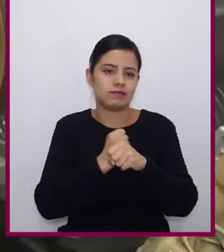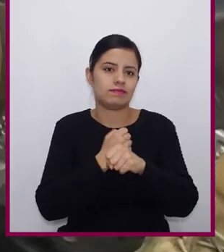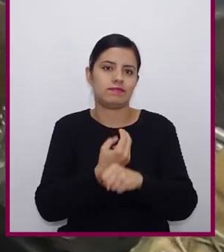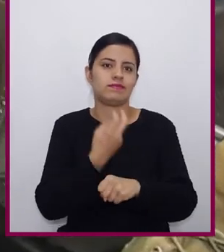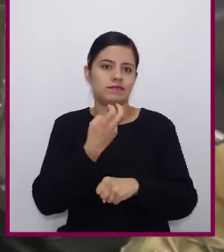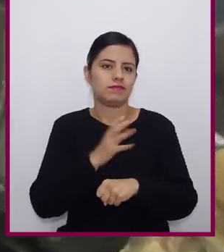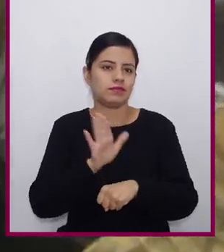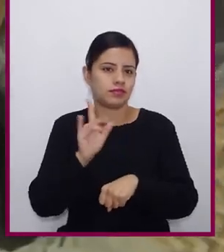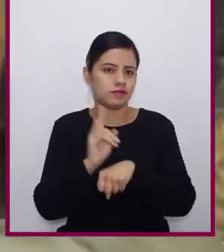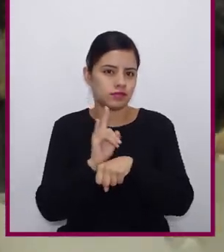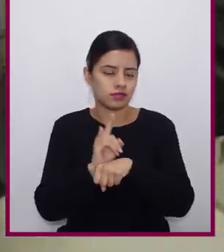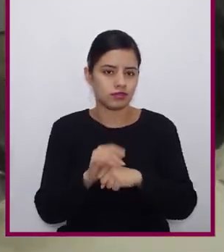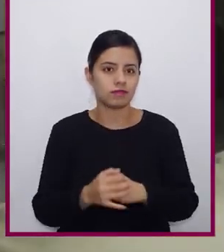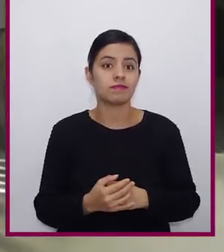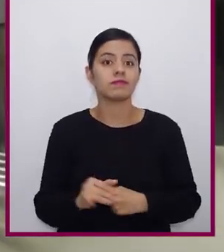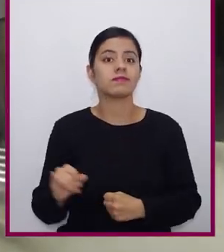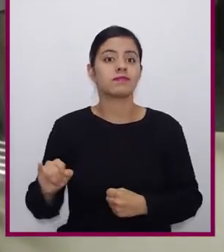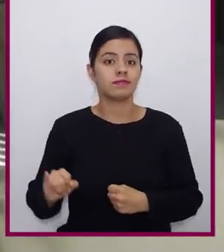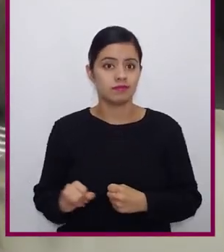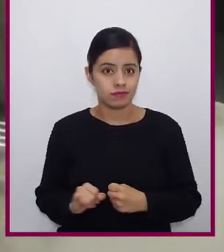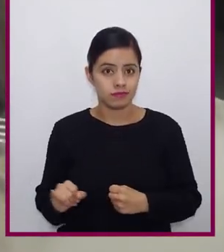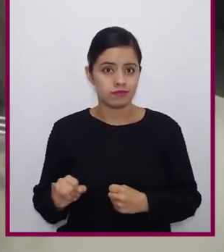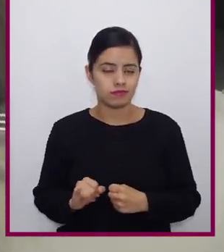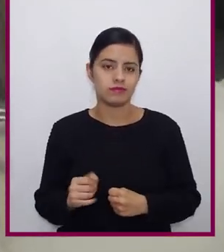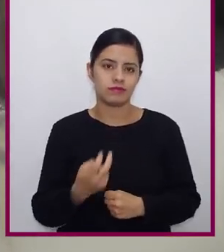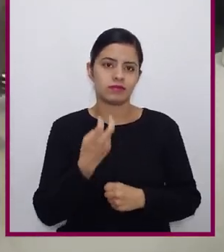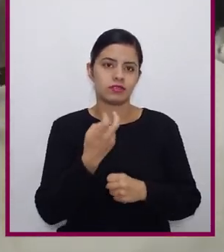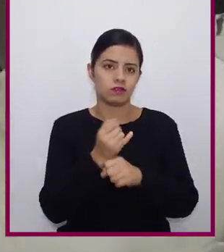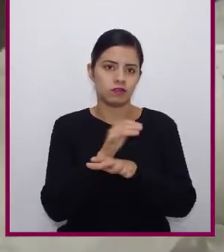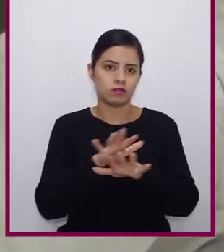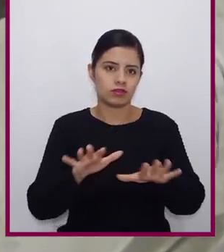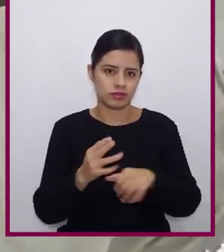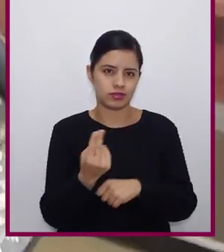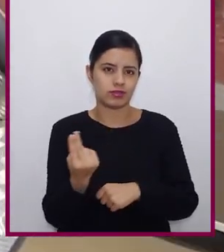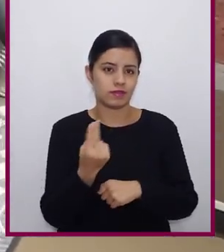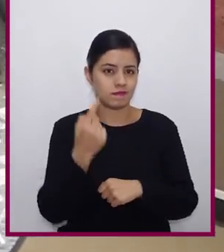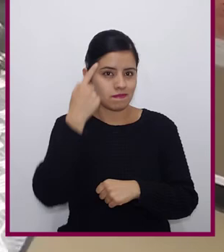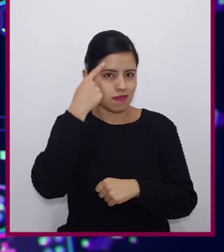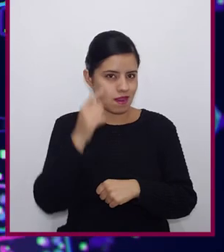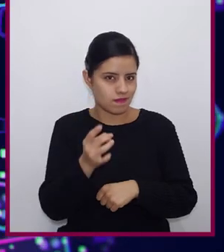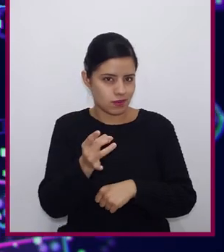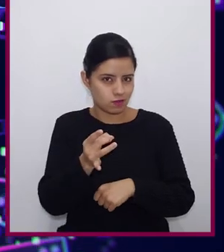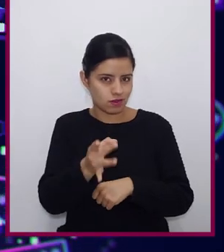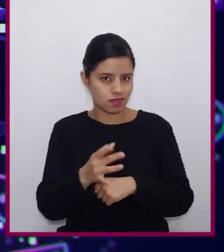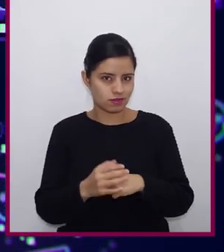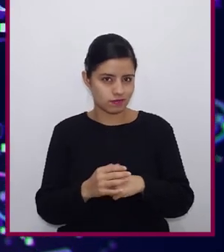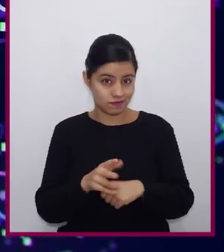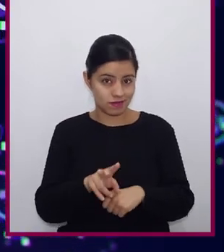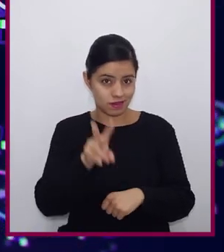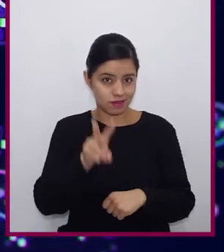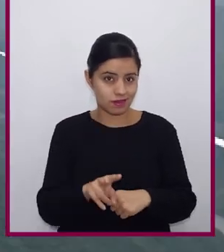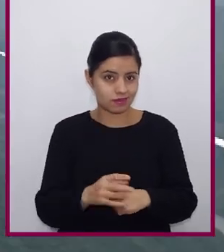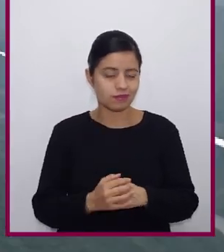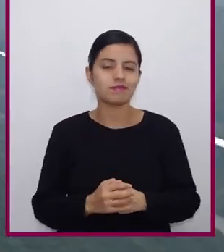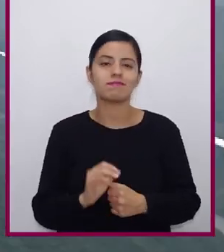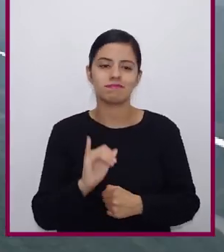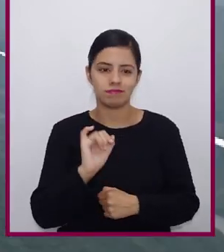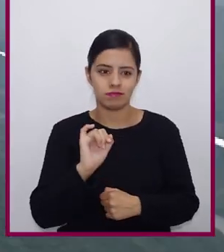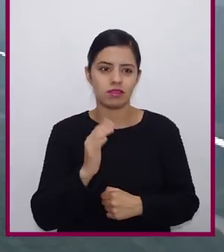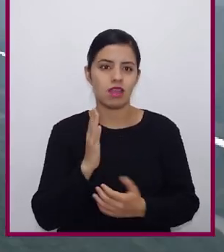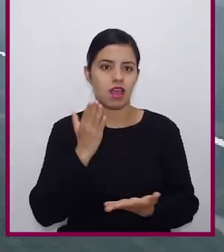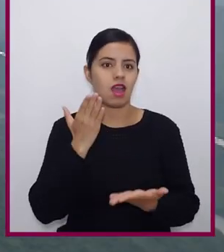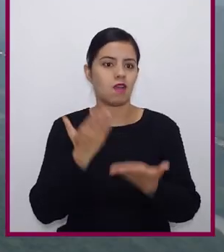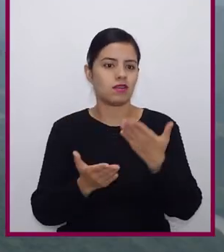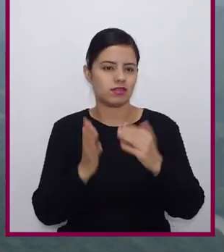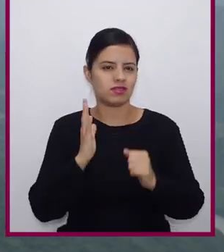que nos cuentas, tía Liber. Y necesitábamos esa información para derrotarte, ¿cierto? Así es. Y ahora que lo